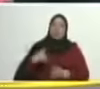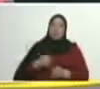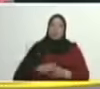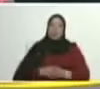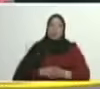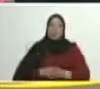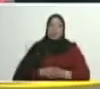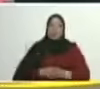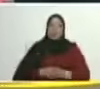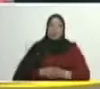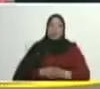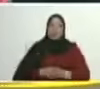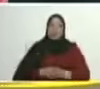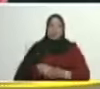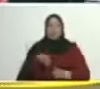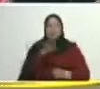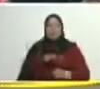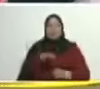Y